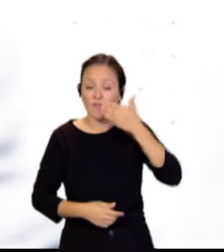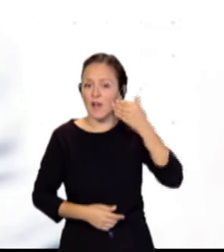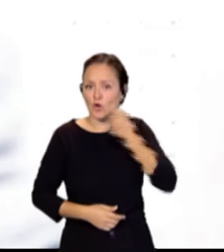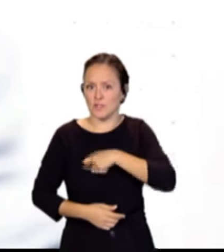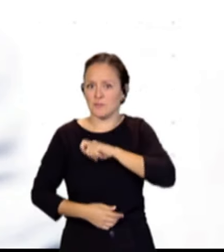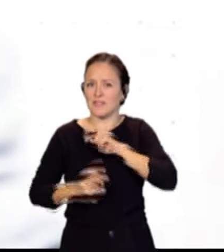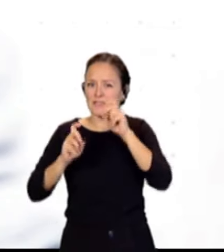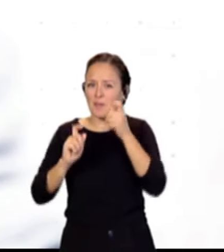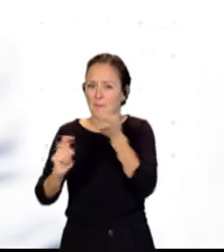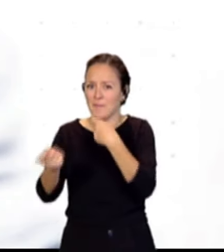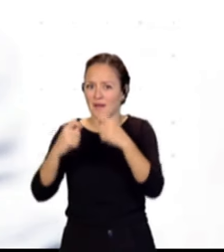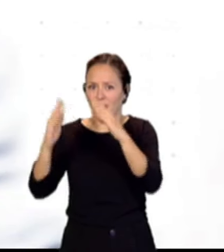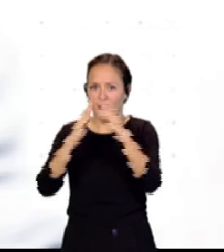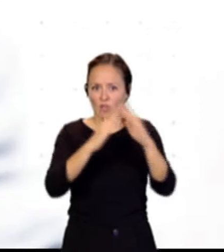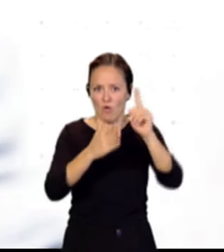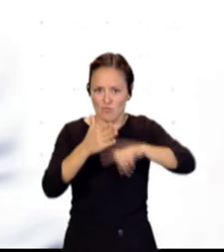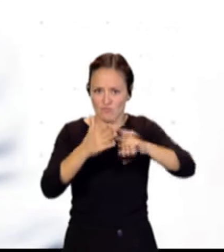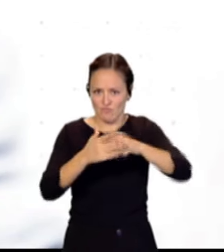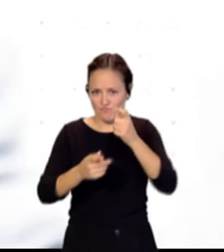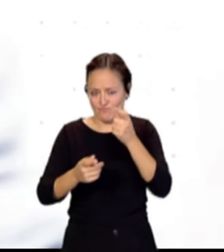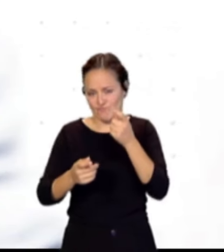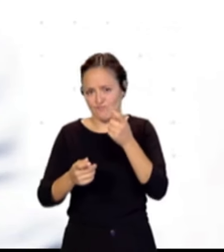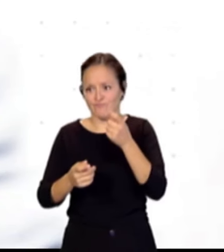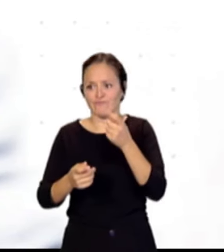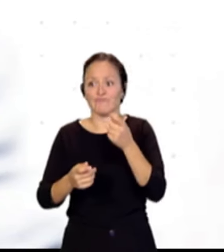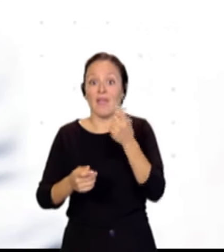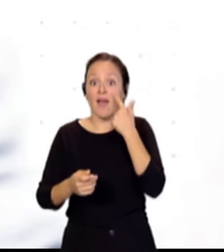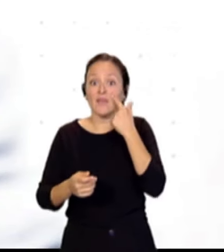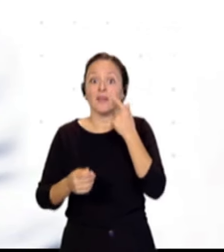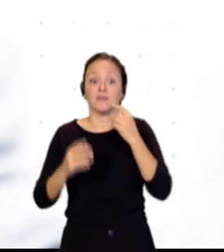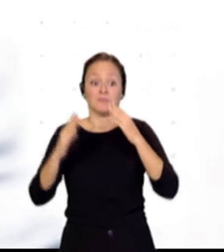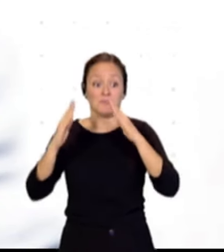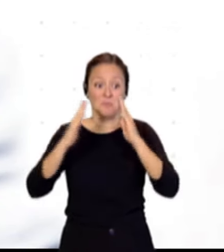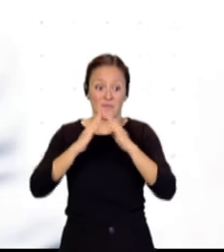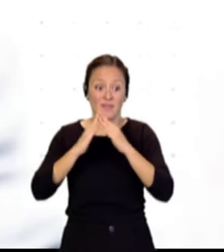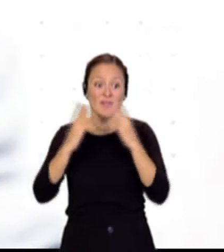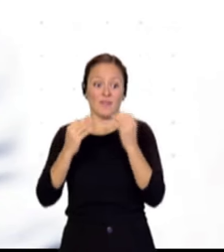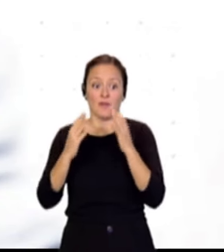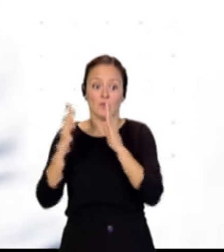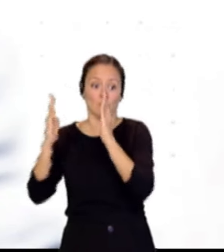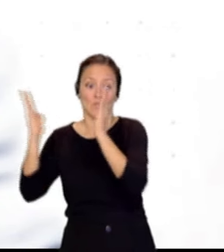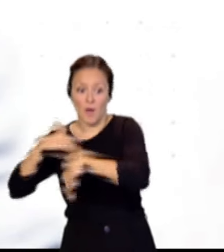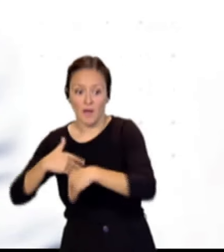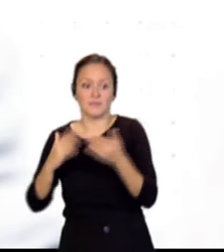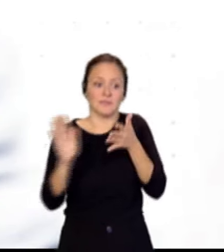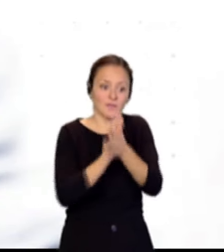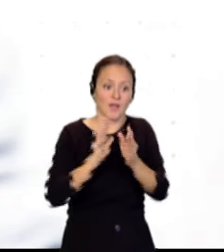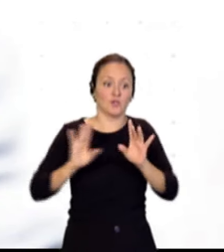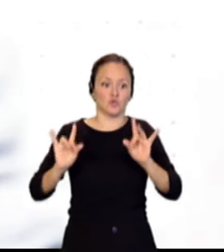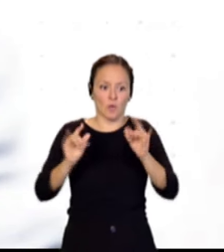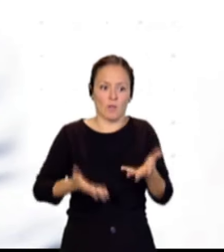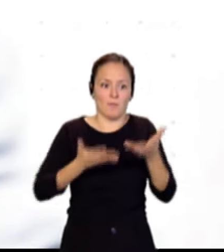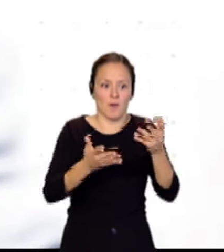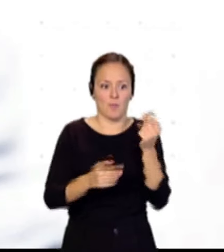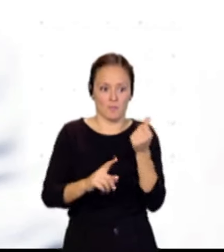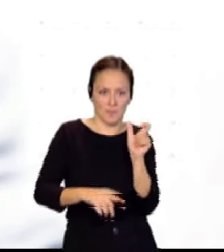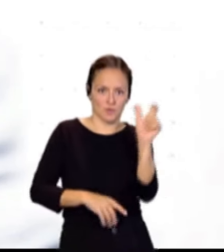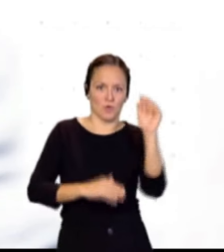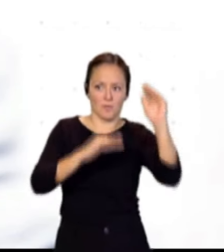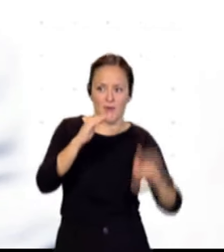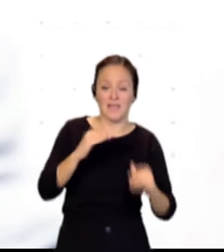inmobiliario el colapso de la vivienda aboca liberar suelo y bajar impuestos España acumula un déficit de 600,000 casas nuevas